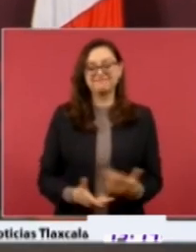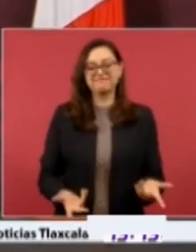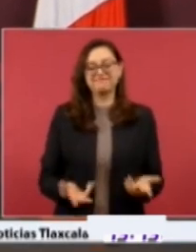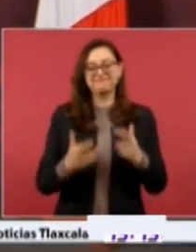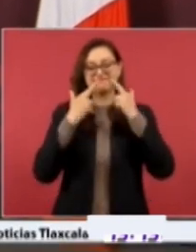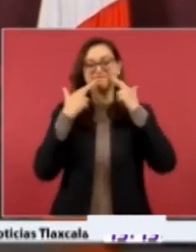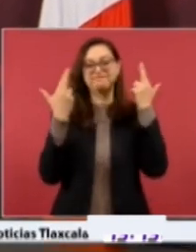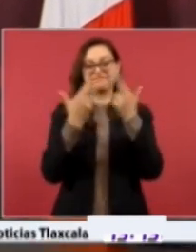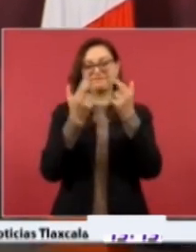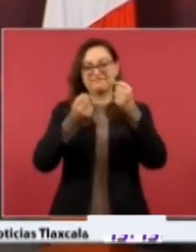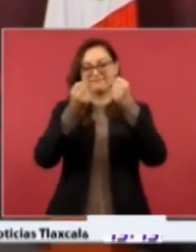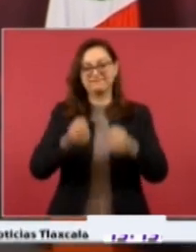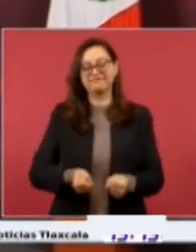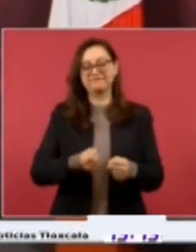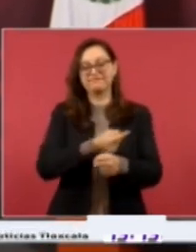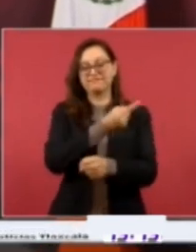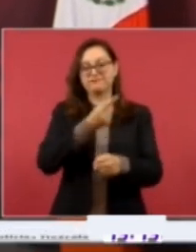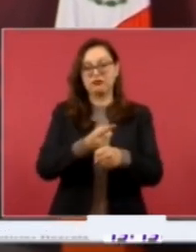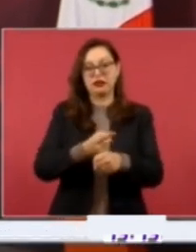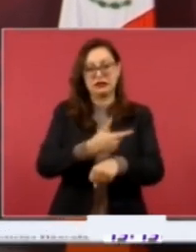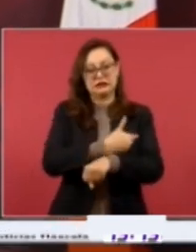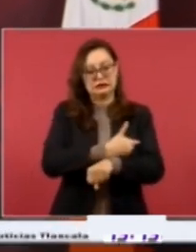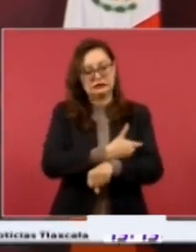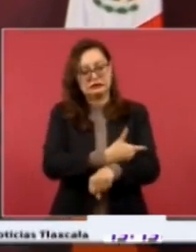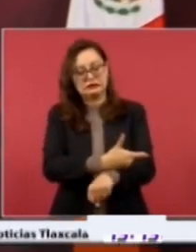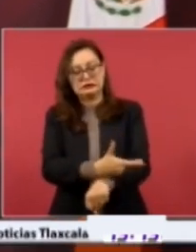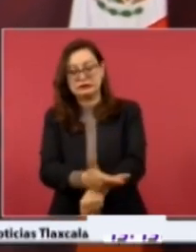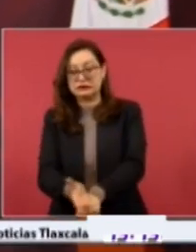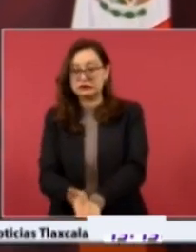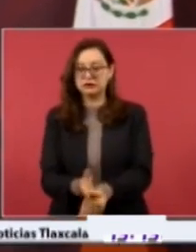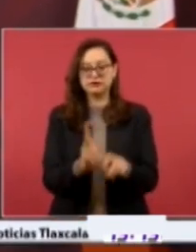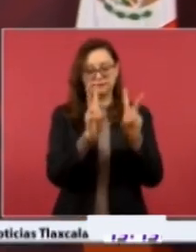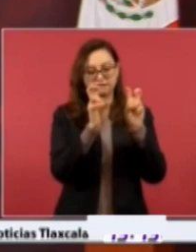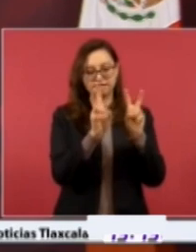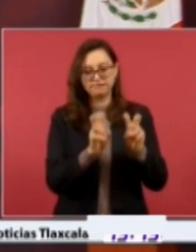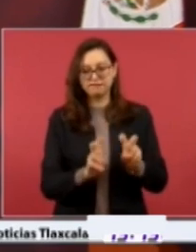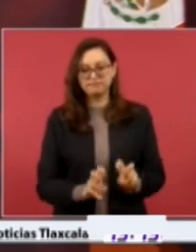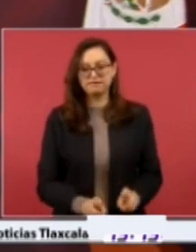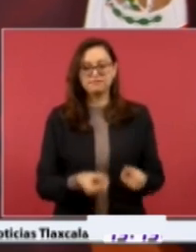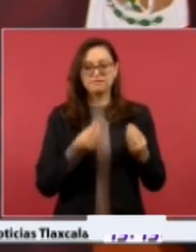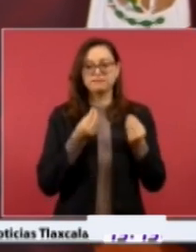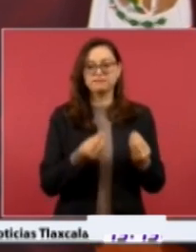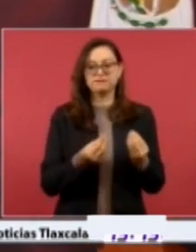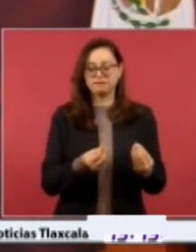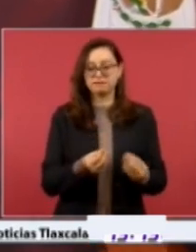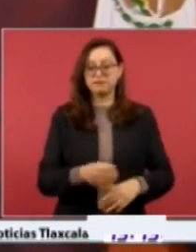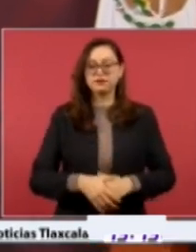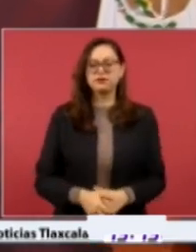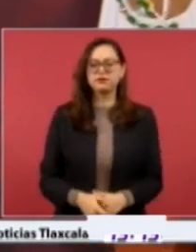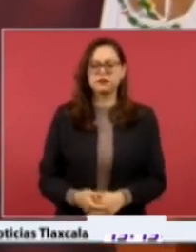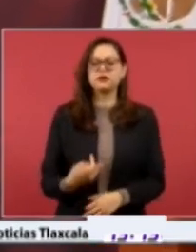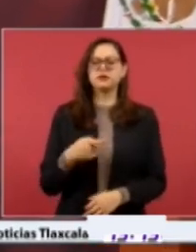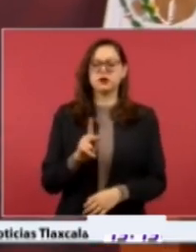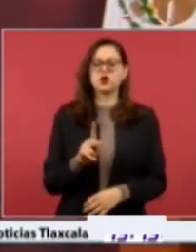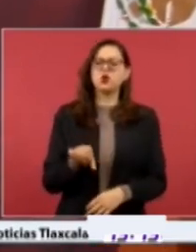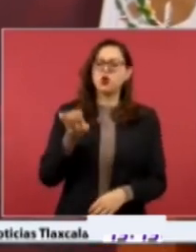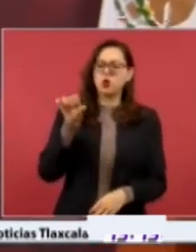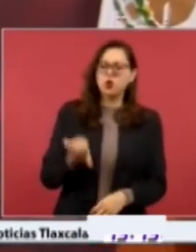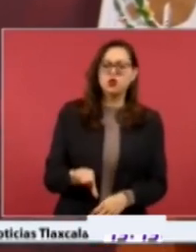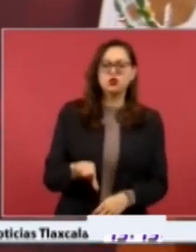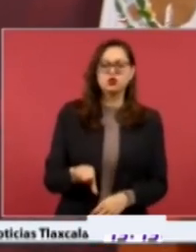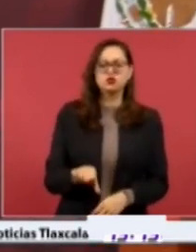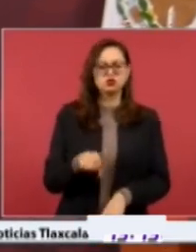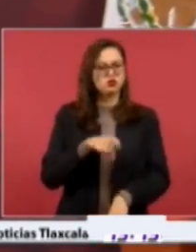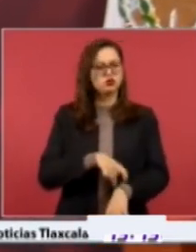El presidente Andrés Manuel López Obrador informó que la refinería de Dos Bocas en Tabasco iniciará su producción a partir de julio próximo,